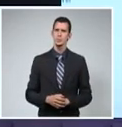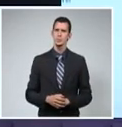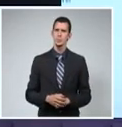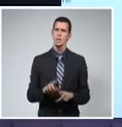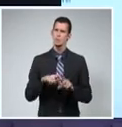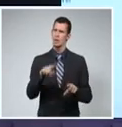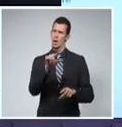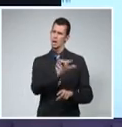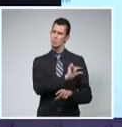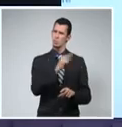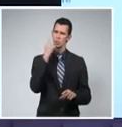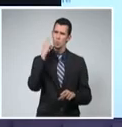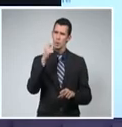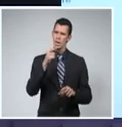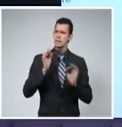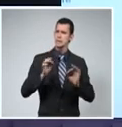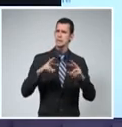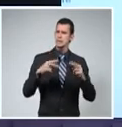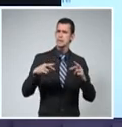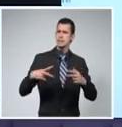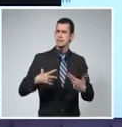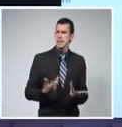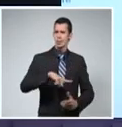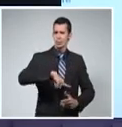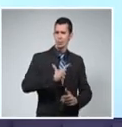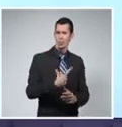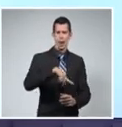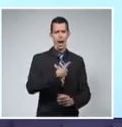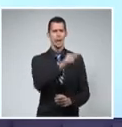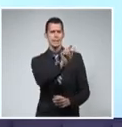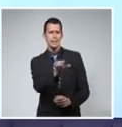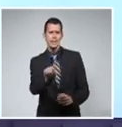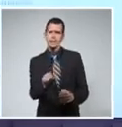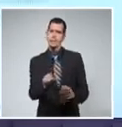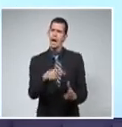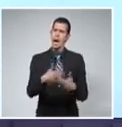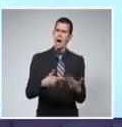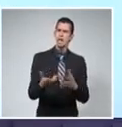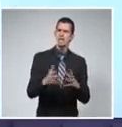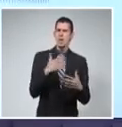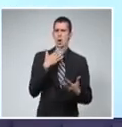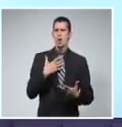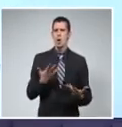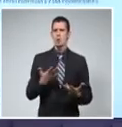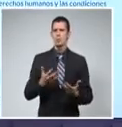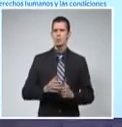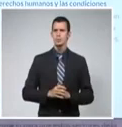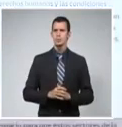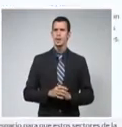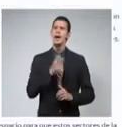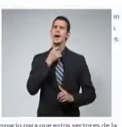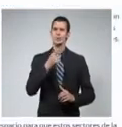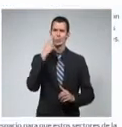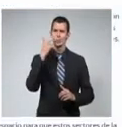de los artistas. Por eso es que quiero detenerme en cultura democrática. Está aquí